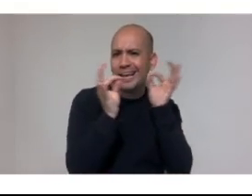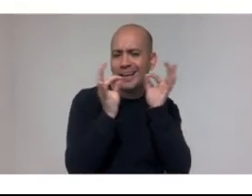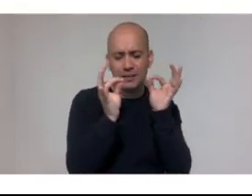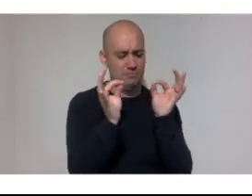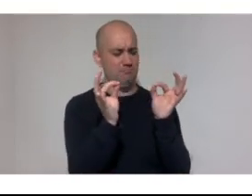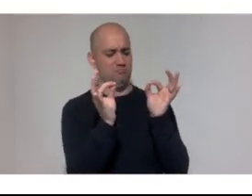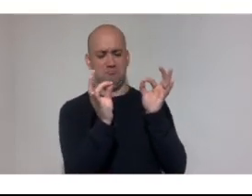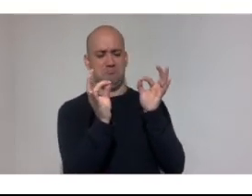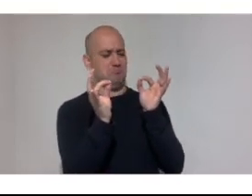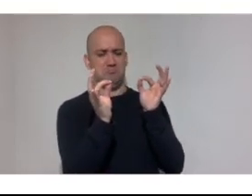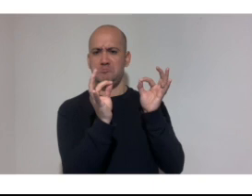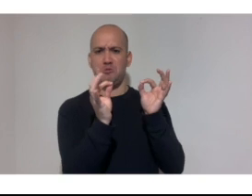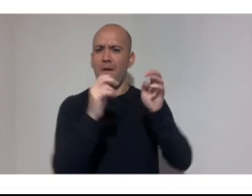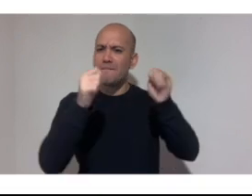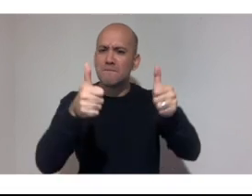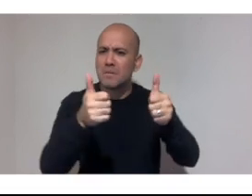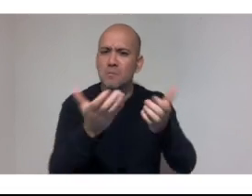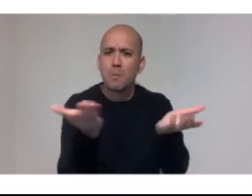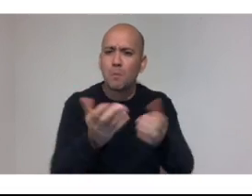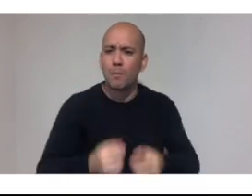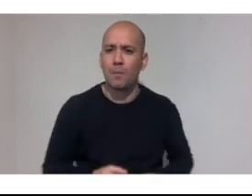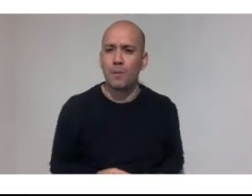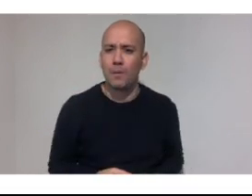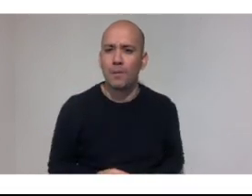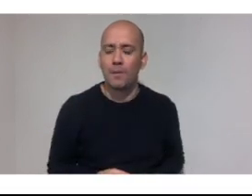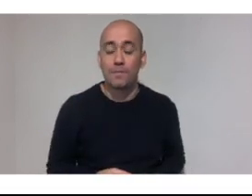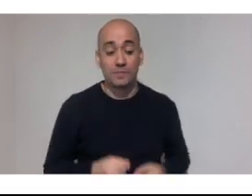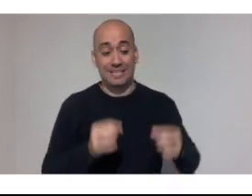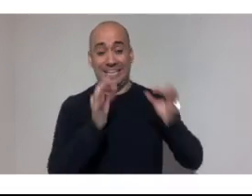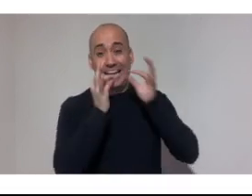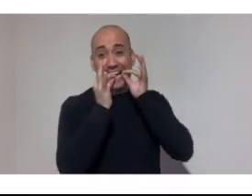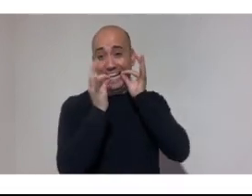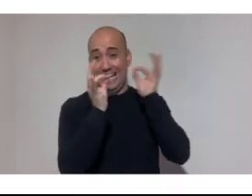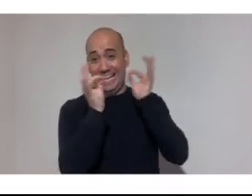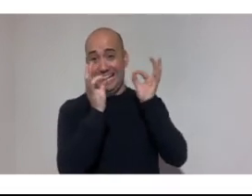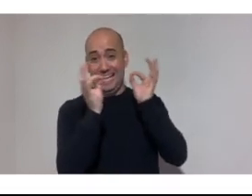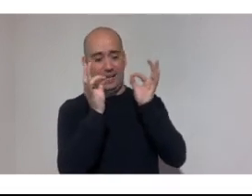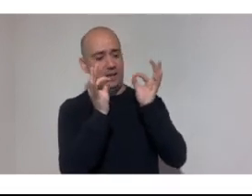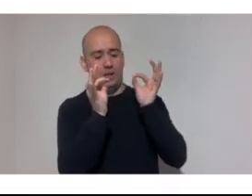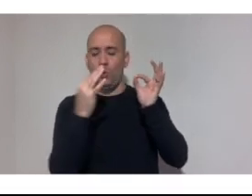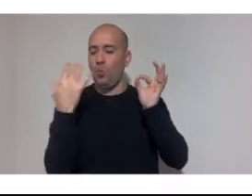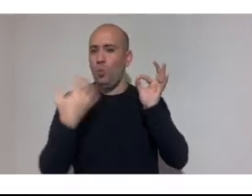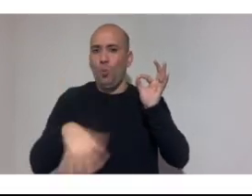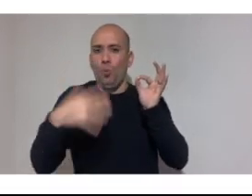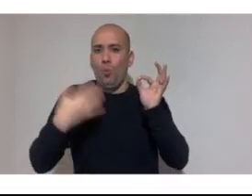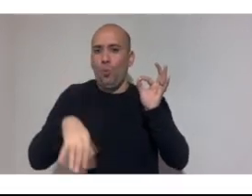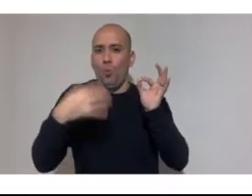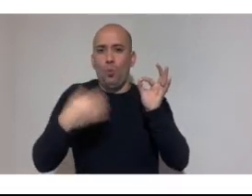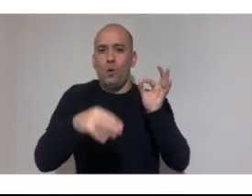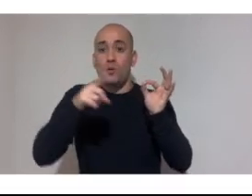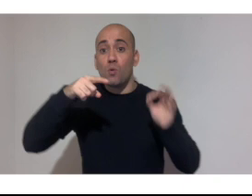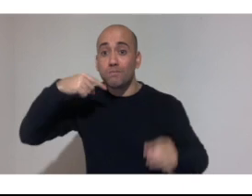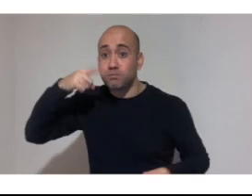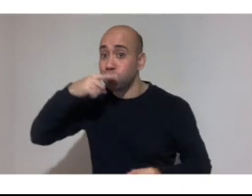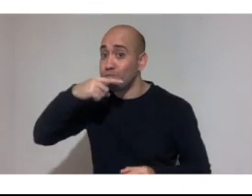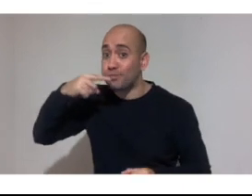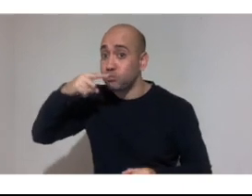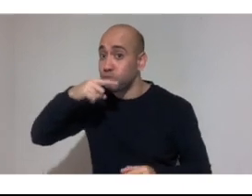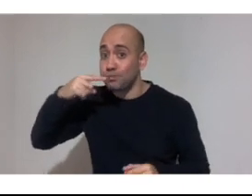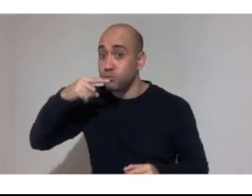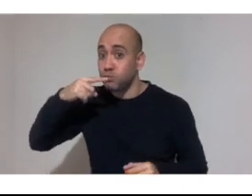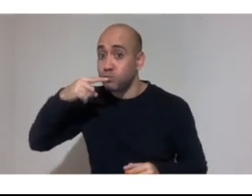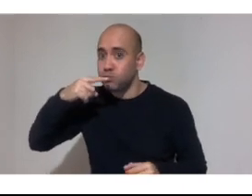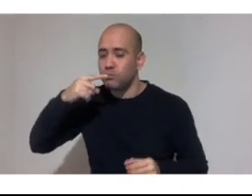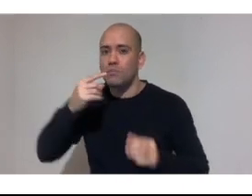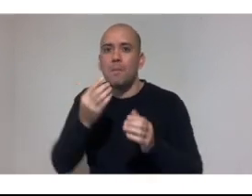el hilo dental de manera correcta. El hilo dental es muy importante y debe ser usado con la misma